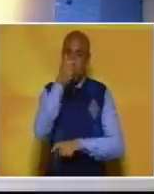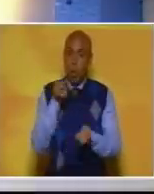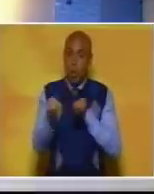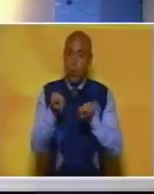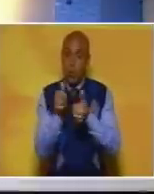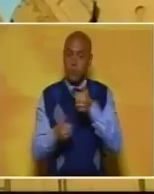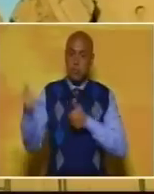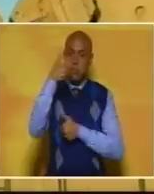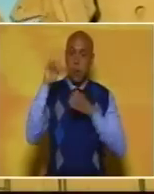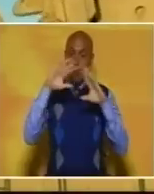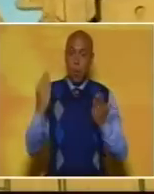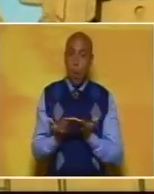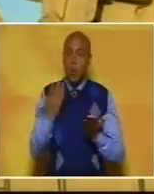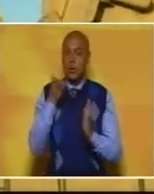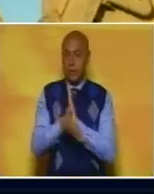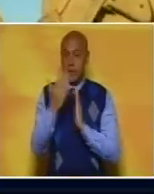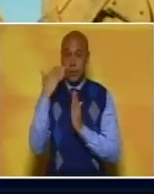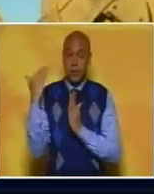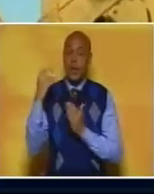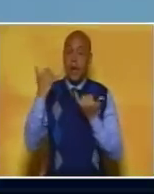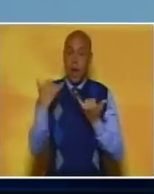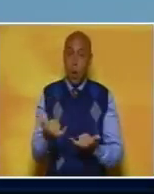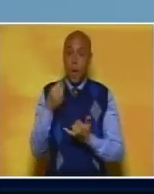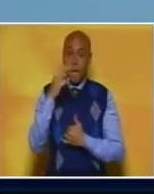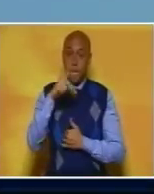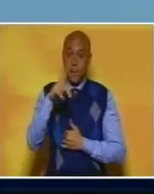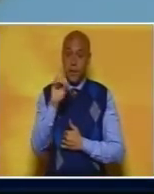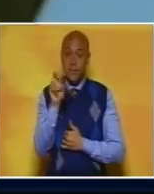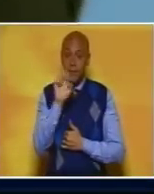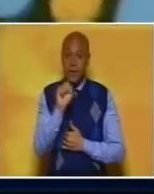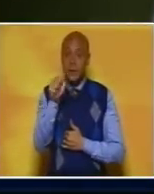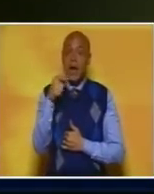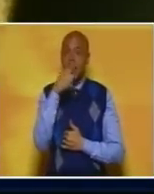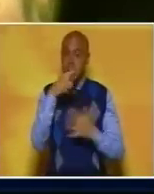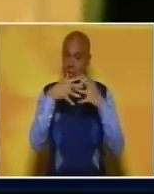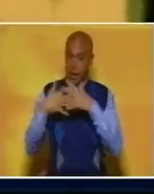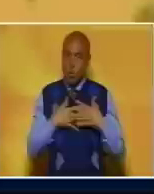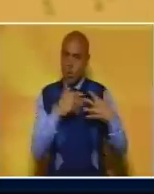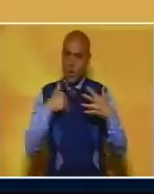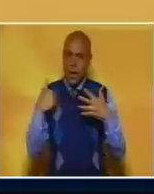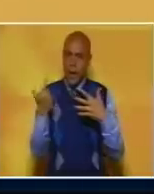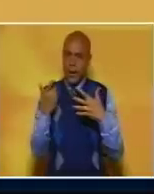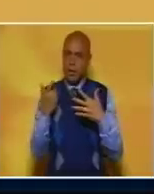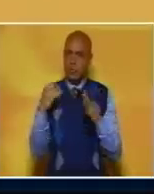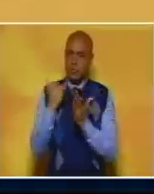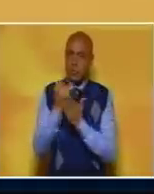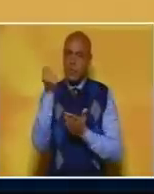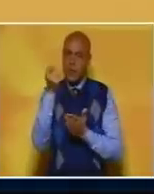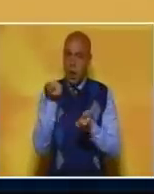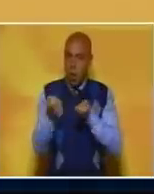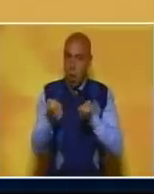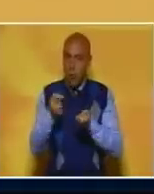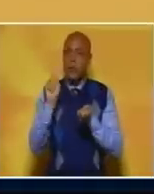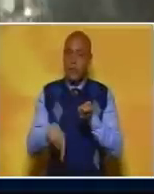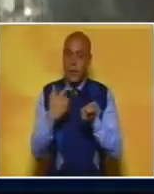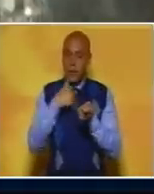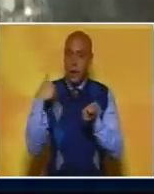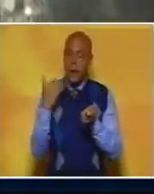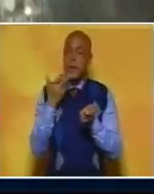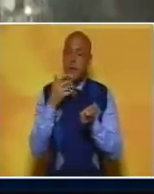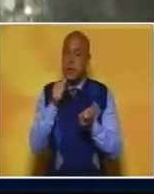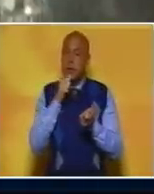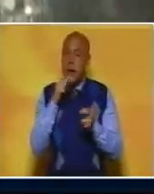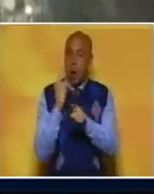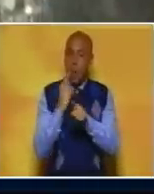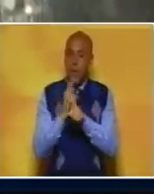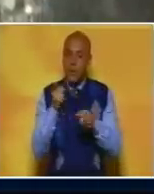mundial. A través de un comunicado, la estatal petrolera dijo que Washington busca influir en el sistema de precios, así como controlar o eliminar a los principales